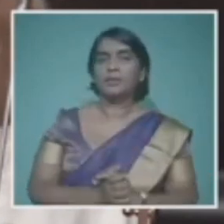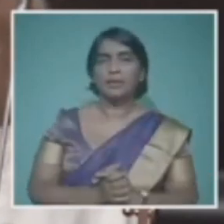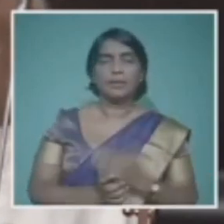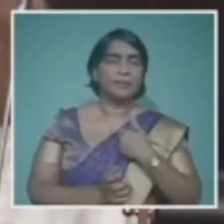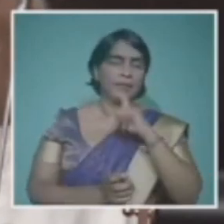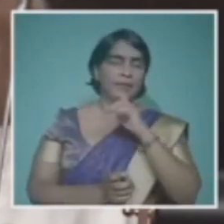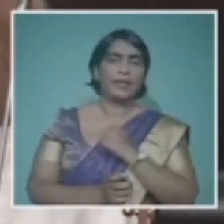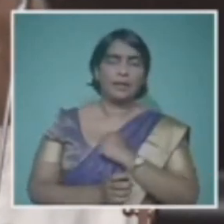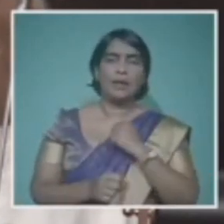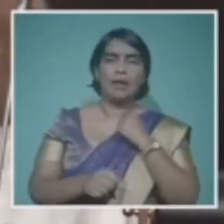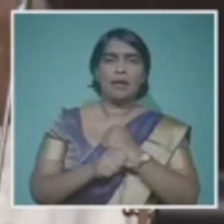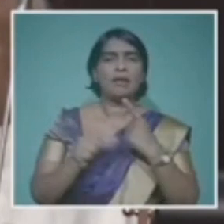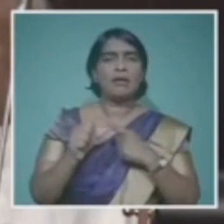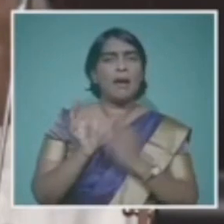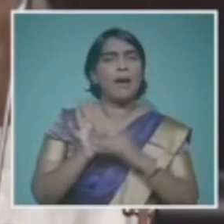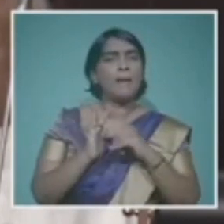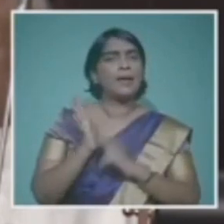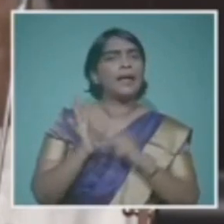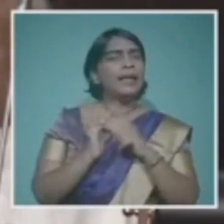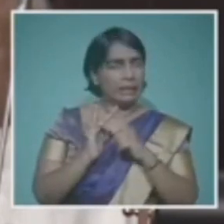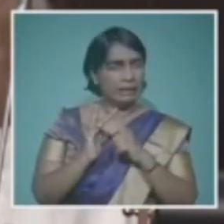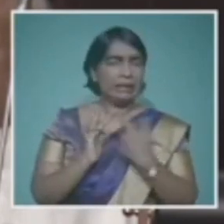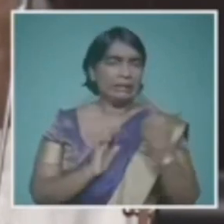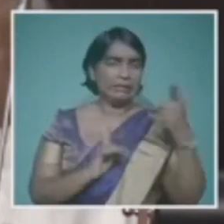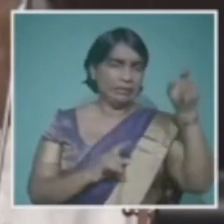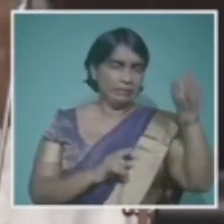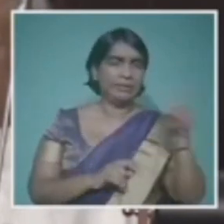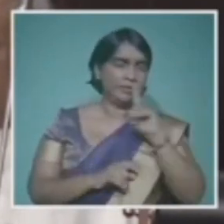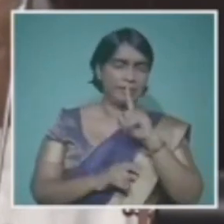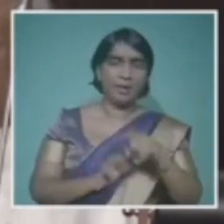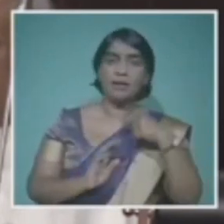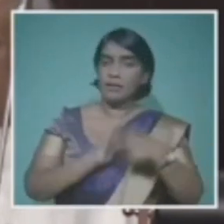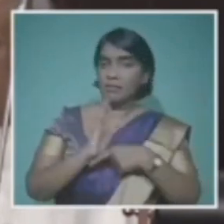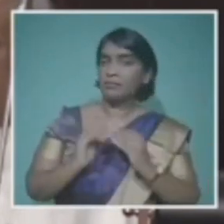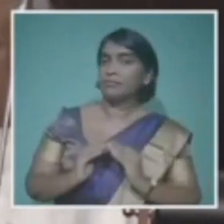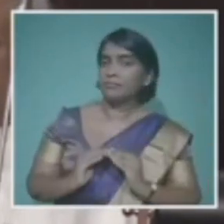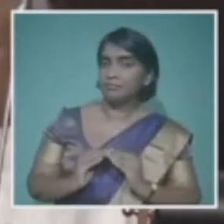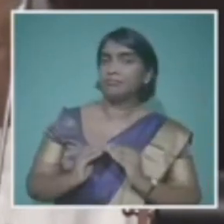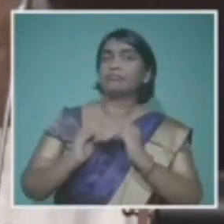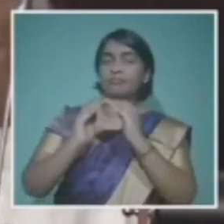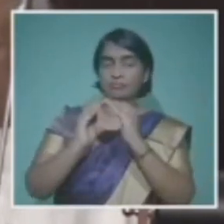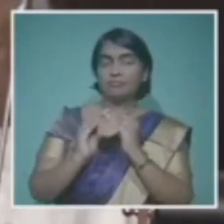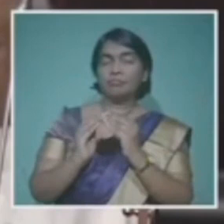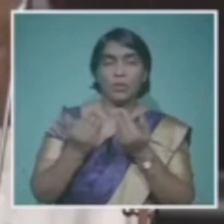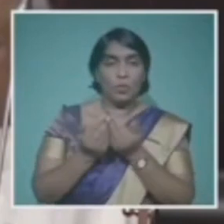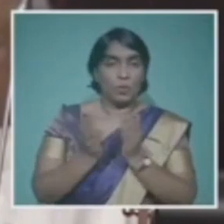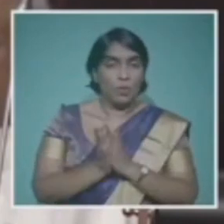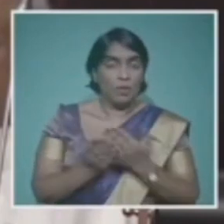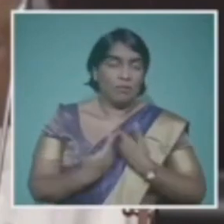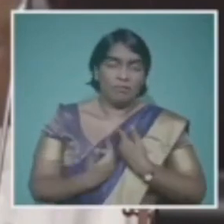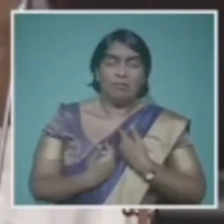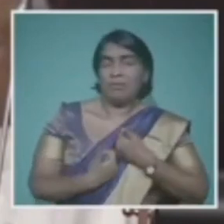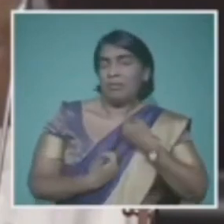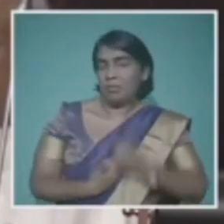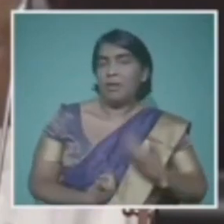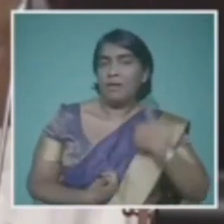Amati, Gamini Vyangoda, Menna Mehima Sandhan Karana, Rata Godnagima, Divo Suva, Tamanate Atai,